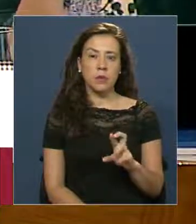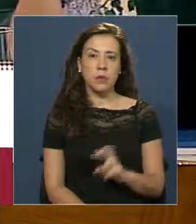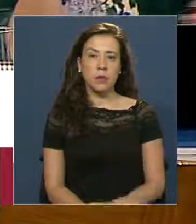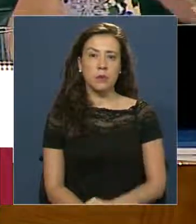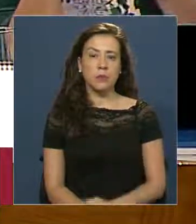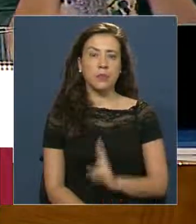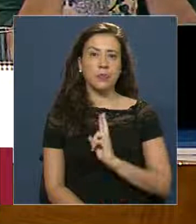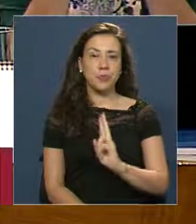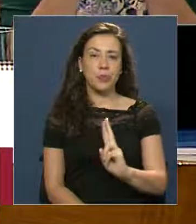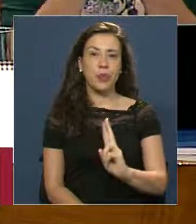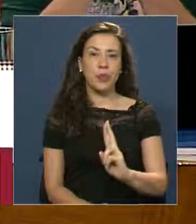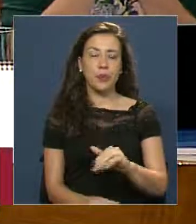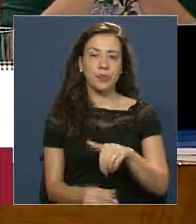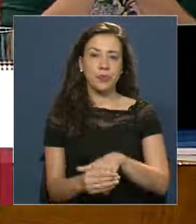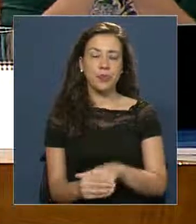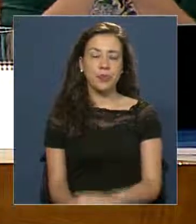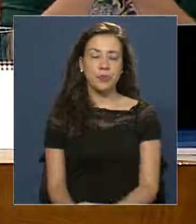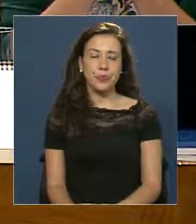Resultado de la votación.